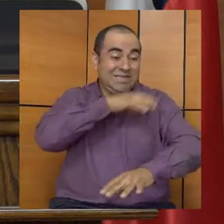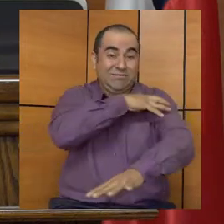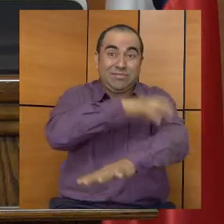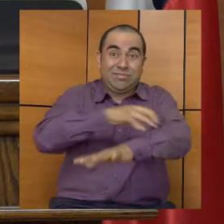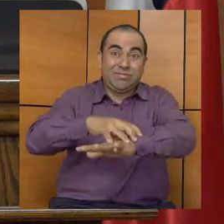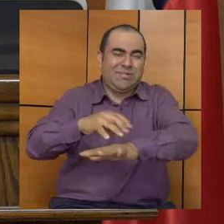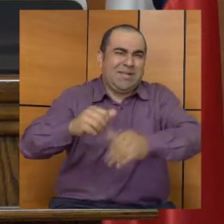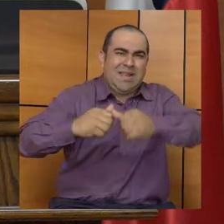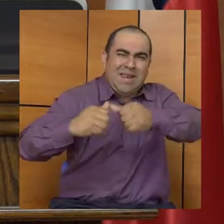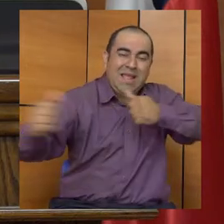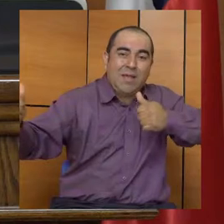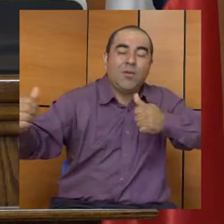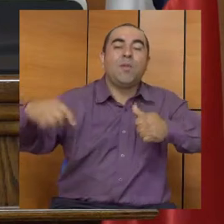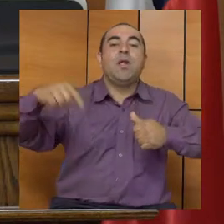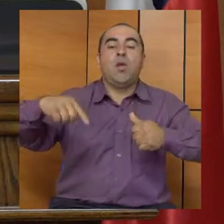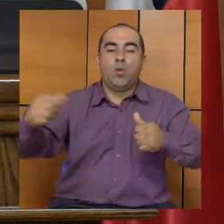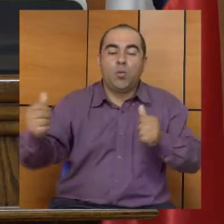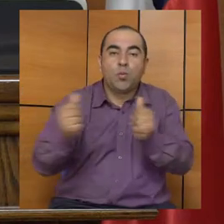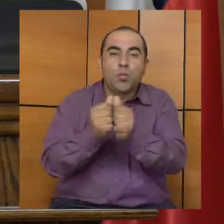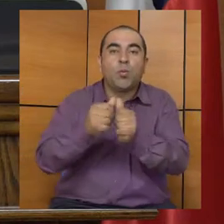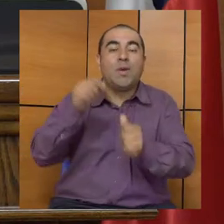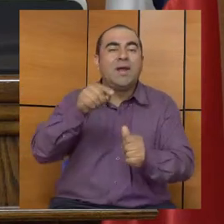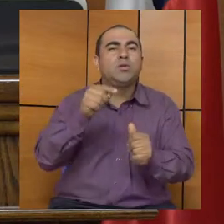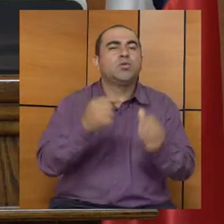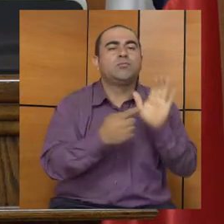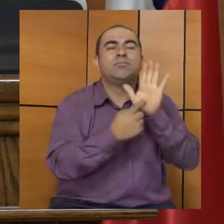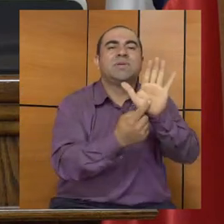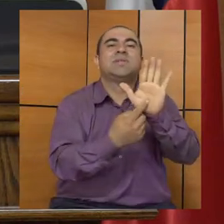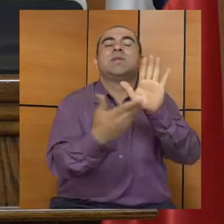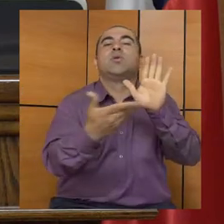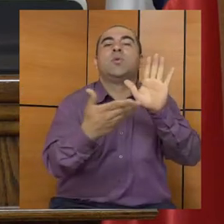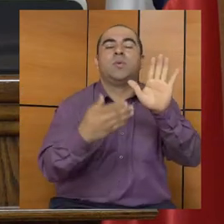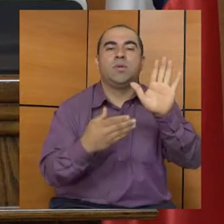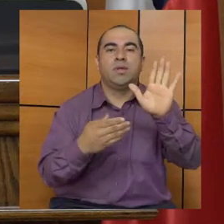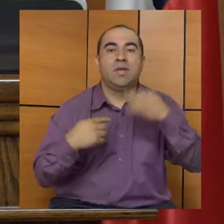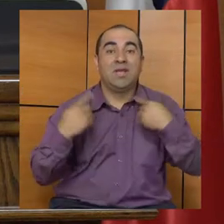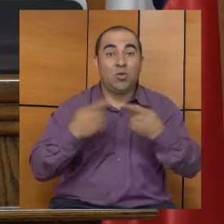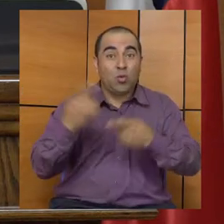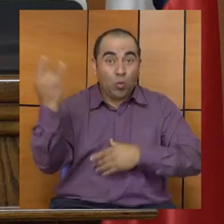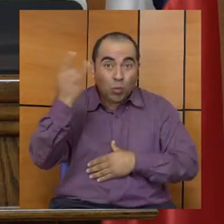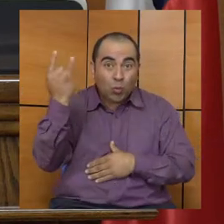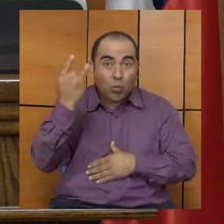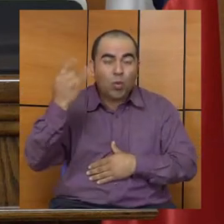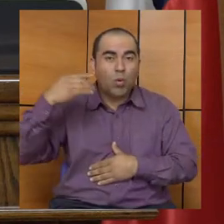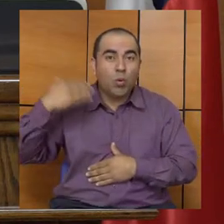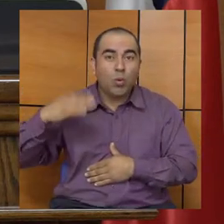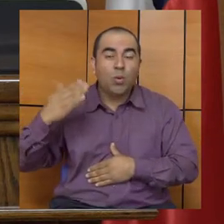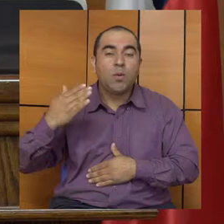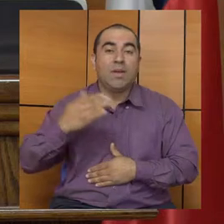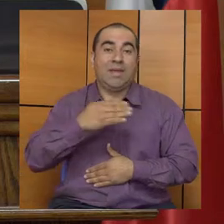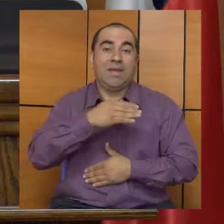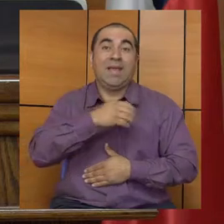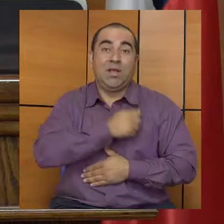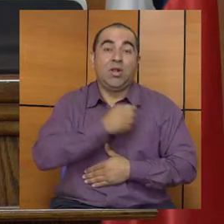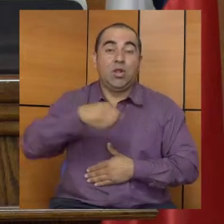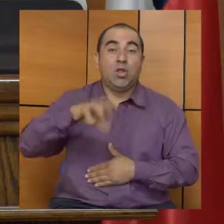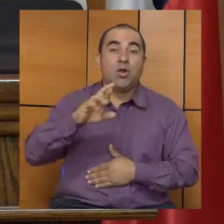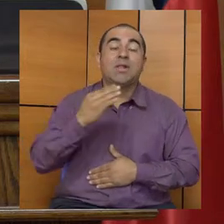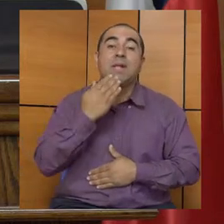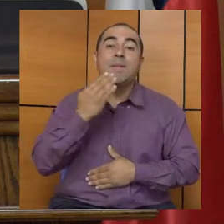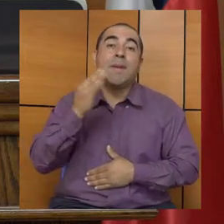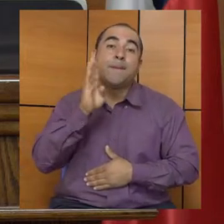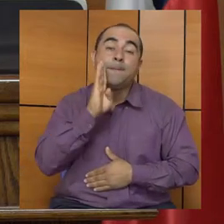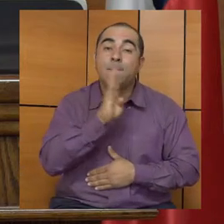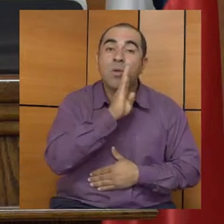distintas. Y eso muestra que nuestra universidad, y así como la Universidad del Biobío, son